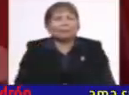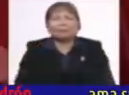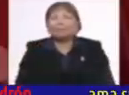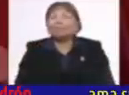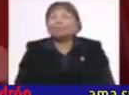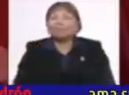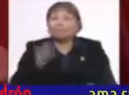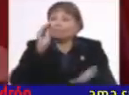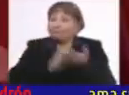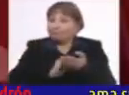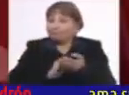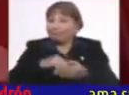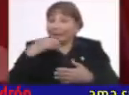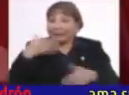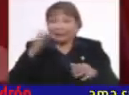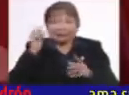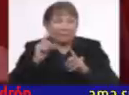pero la alarma principal